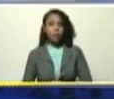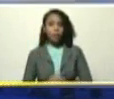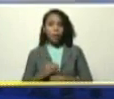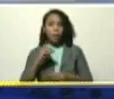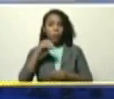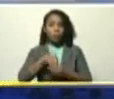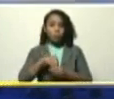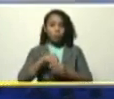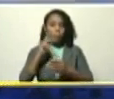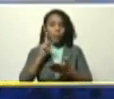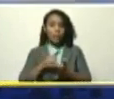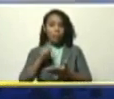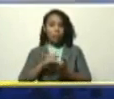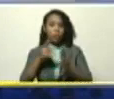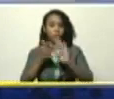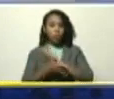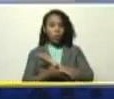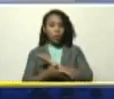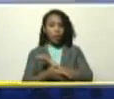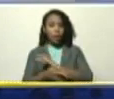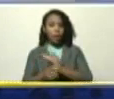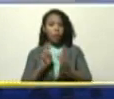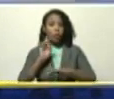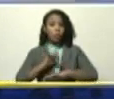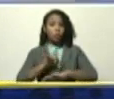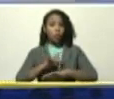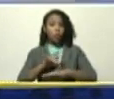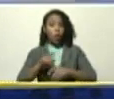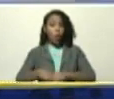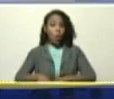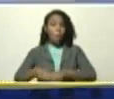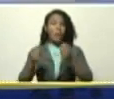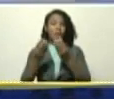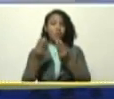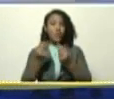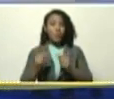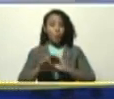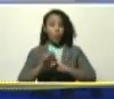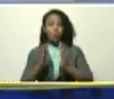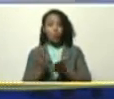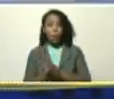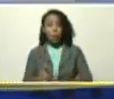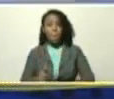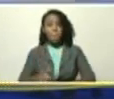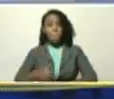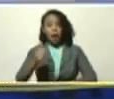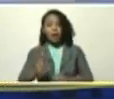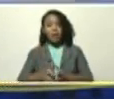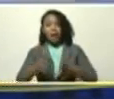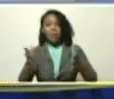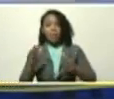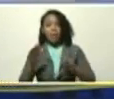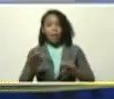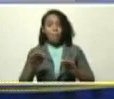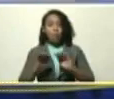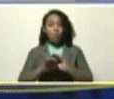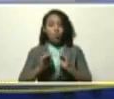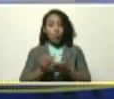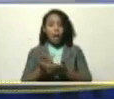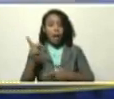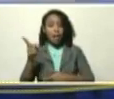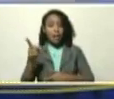integrantes, le tocó romper el récord Guinness de la orquesta más grande del mundo, que lo tenía una orquesta